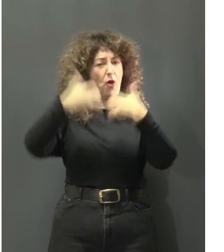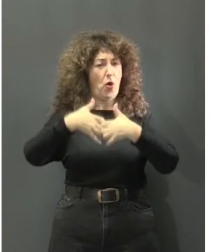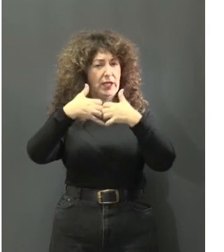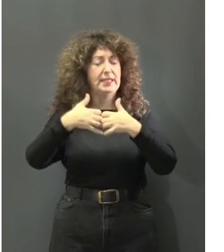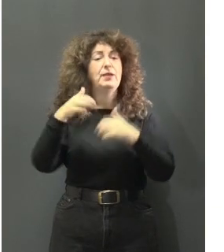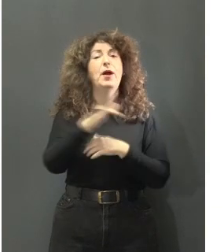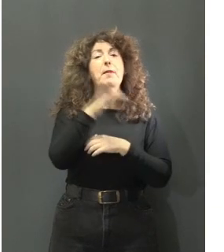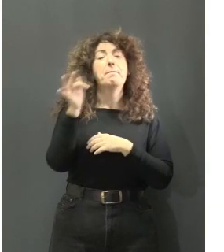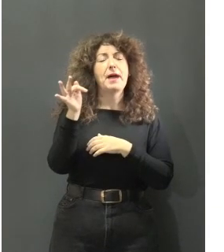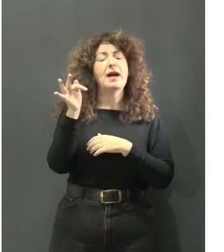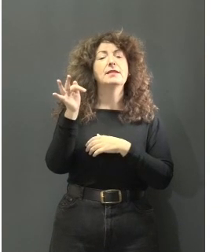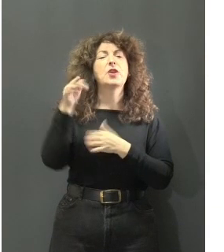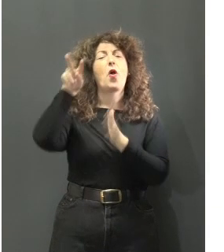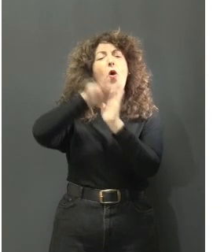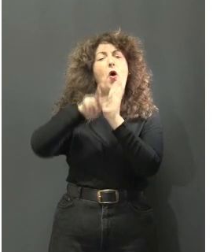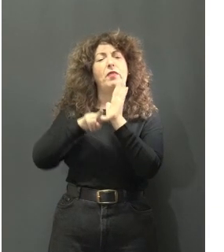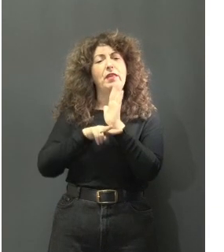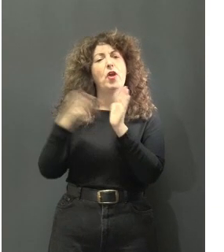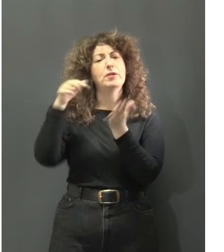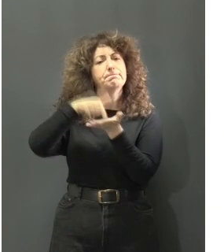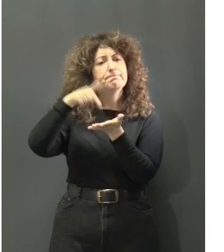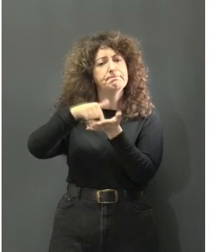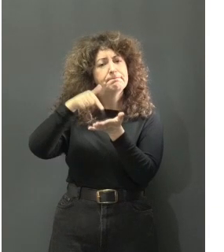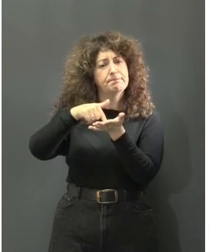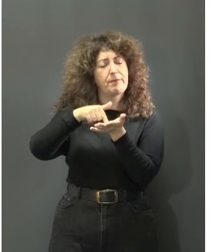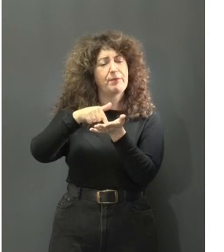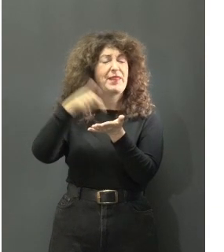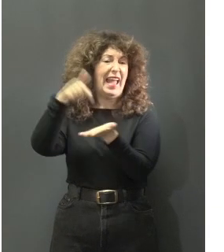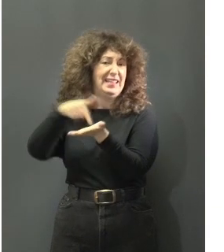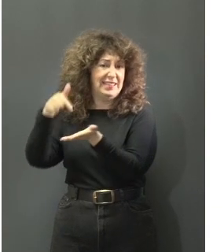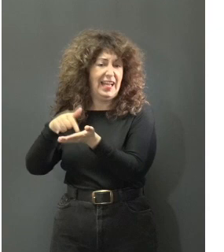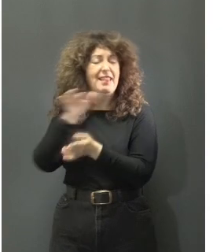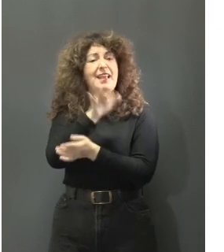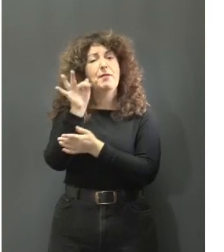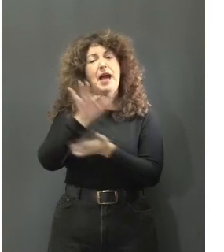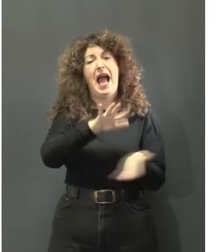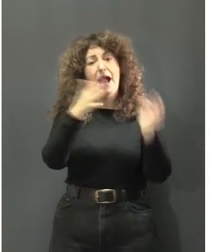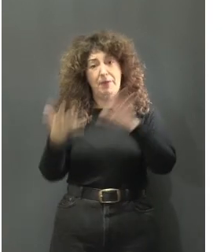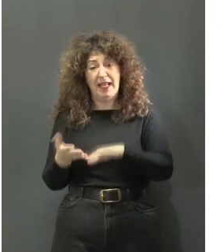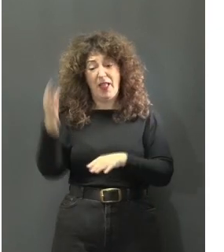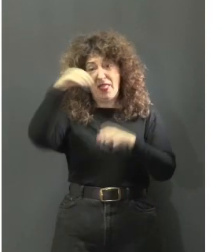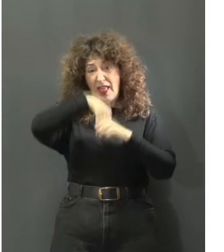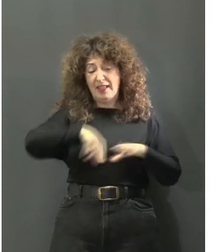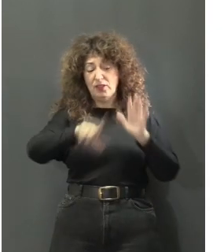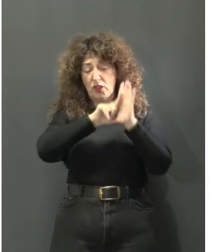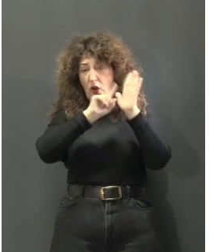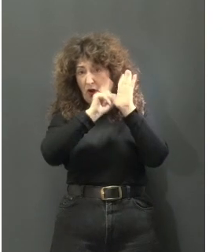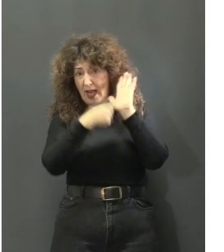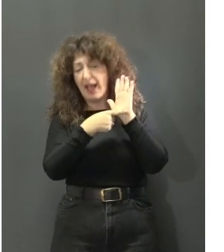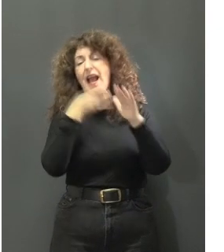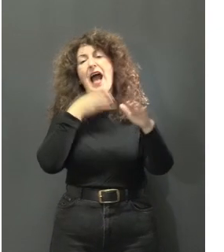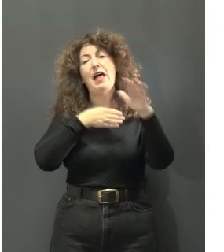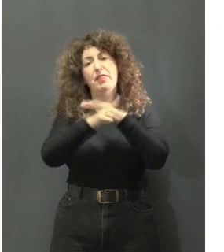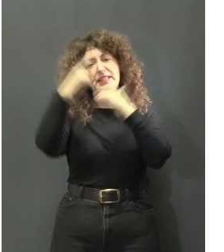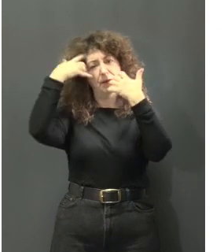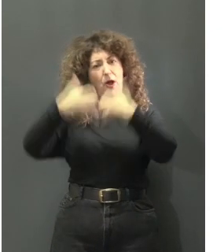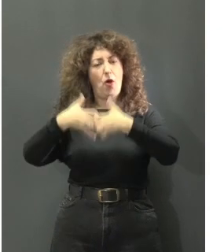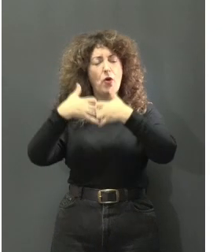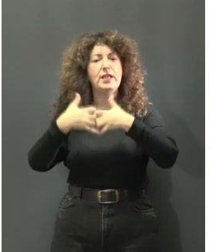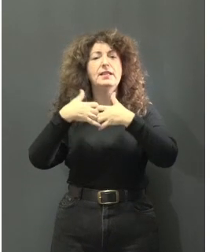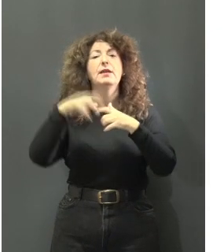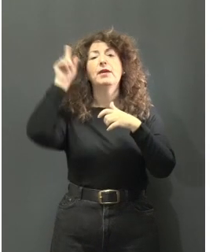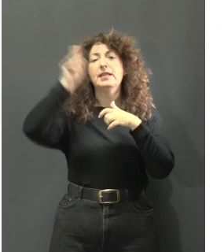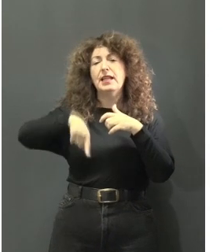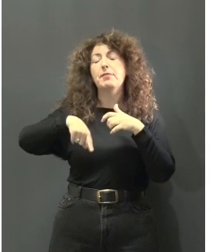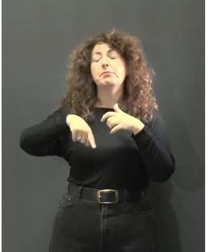de exigencia y aplicación. Esta ley incluye la accesibilidad cognitiva y su despliegue efectivo a través de la